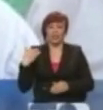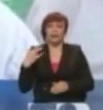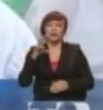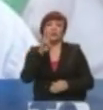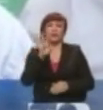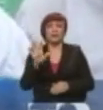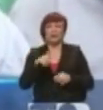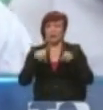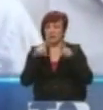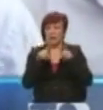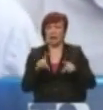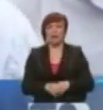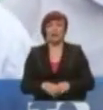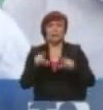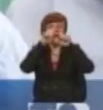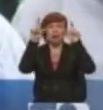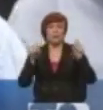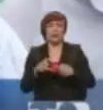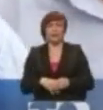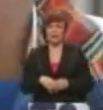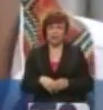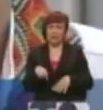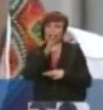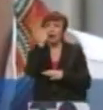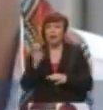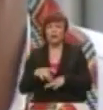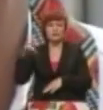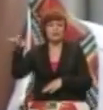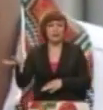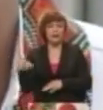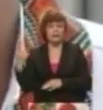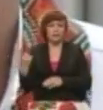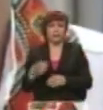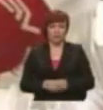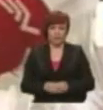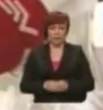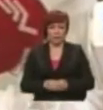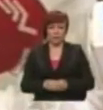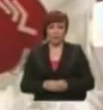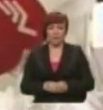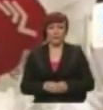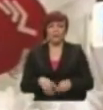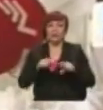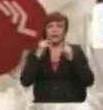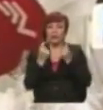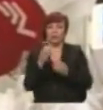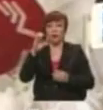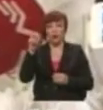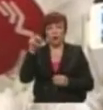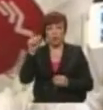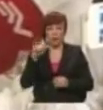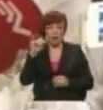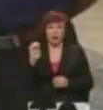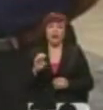tenemos 1.500 organizaciones abandonadas totalmente aquí en la costa. Por su parte, la CONAIE es radical. El apoyo a la consulta depende